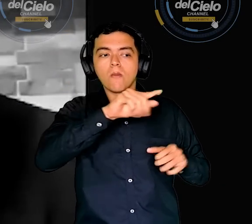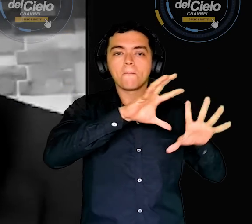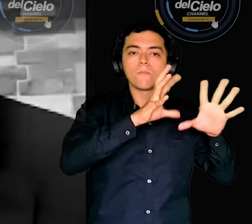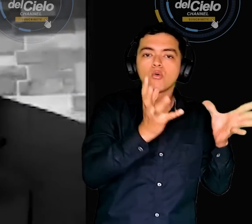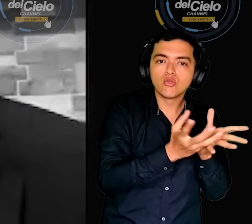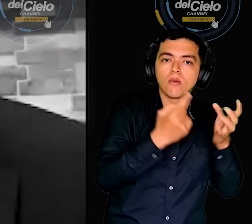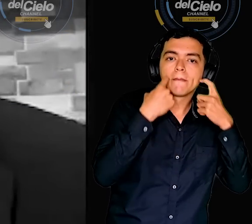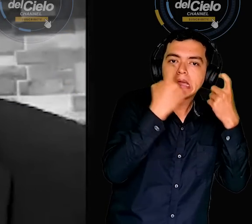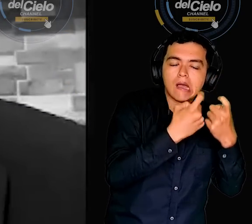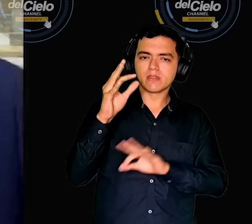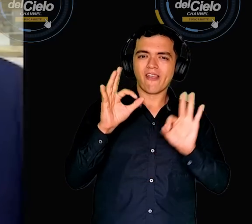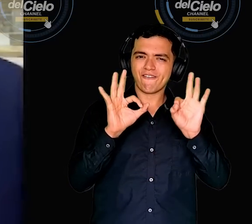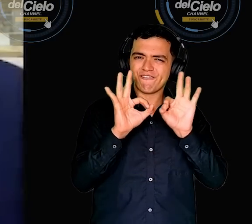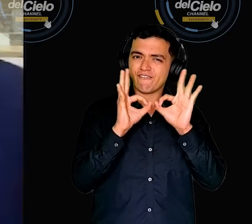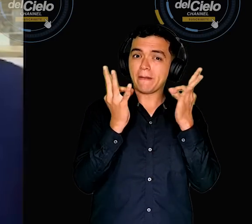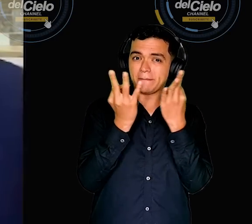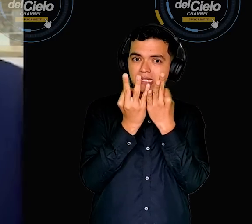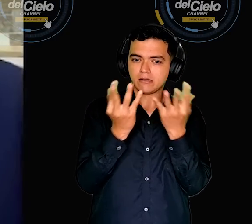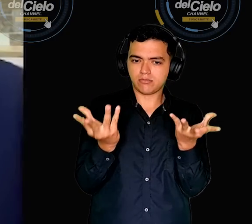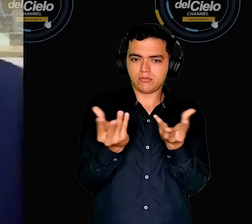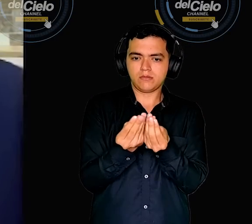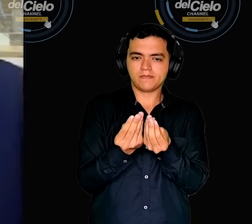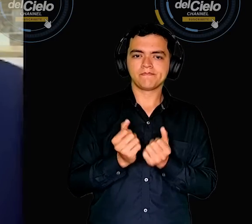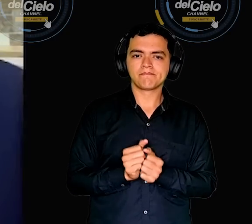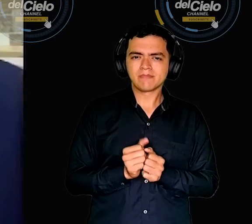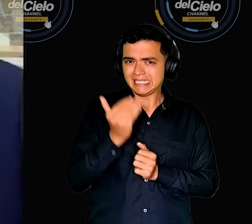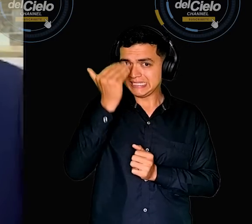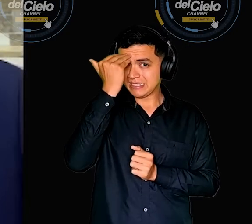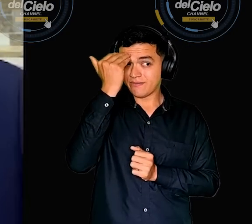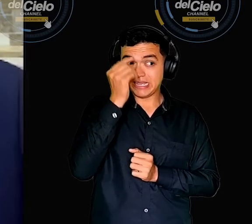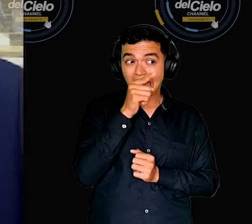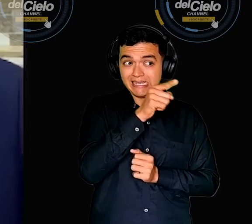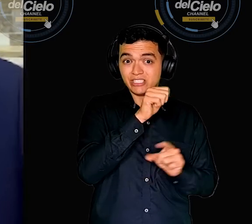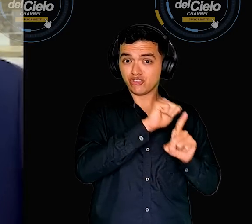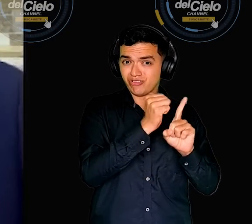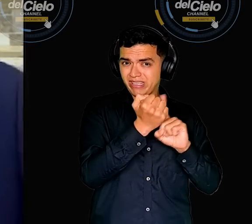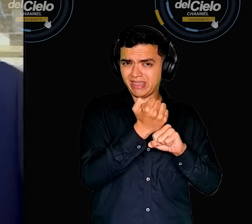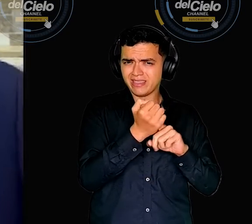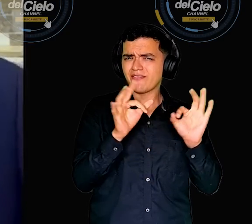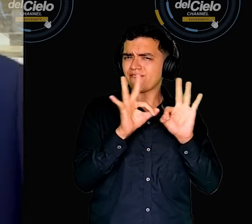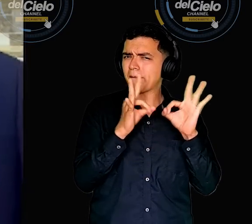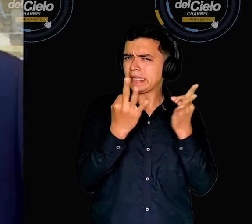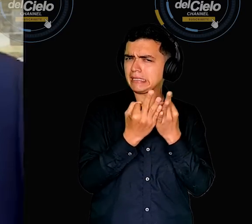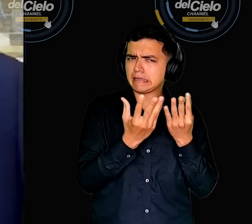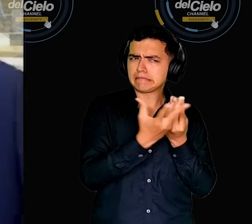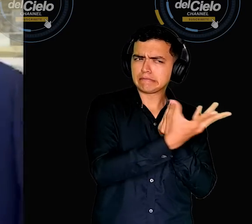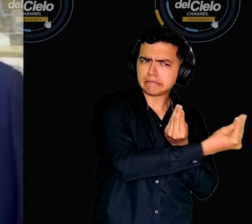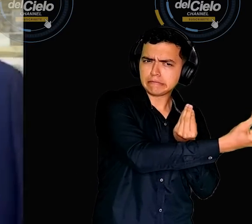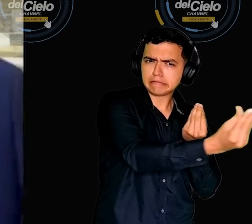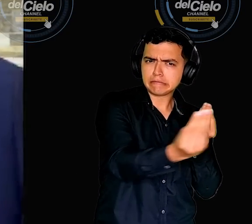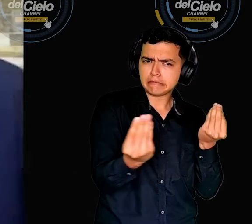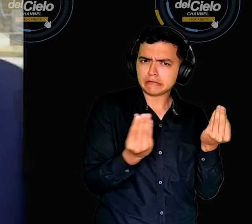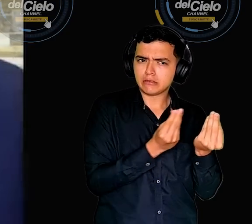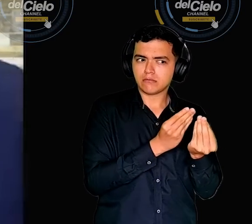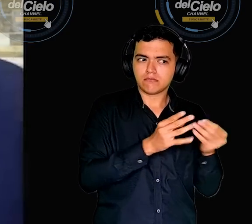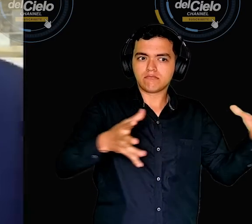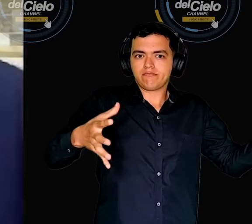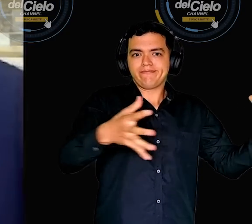para vergüenza de la familia. No el papá, o digo la mamá, sino el hogar, la familia. Eso incluye padres,